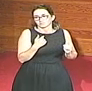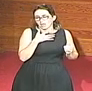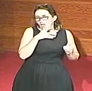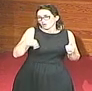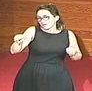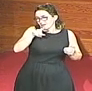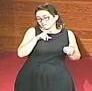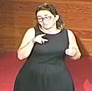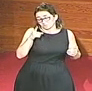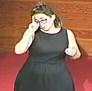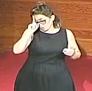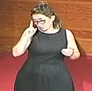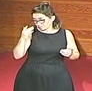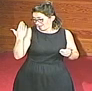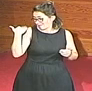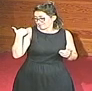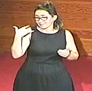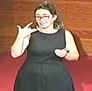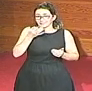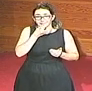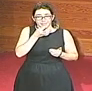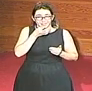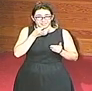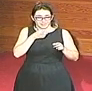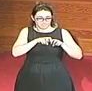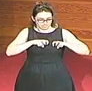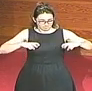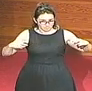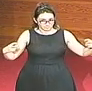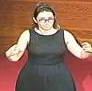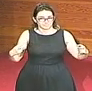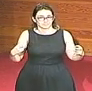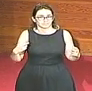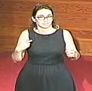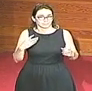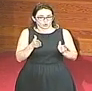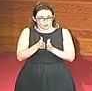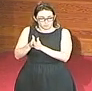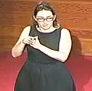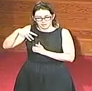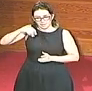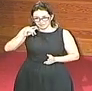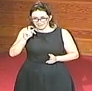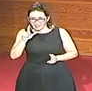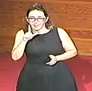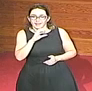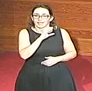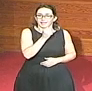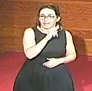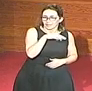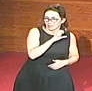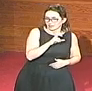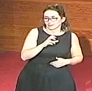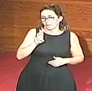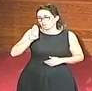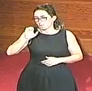redonda que compartimos pues con Miquel Reparaz, con Carmen Claudín y con